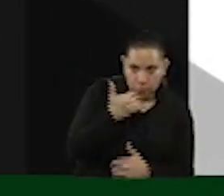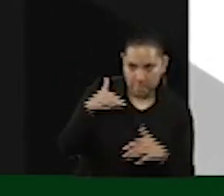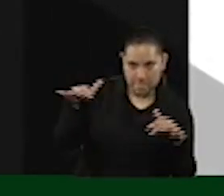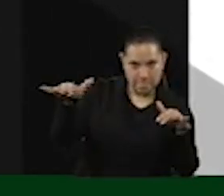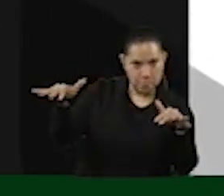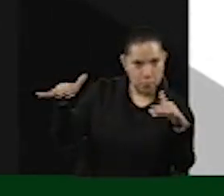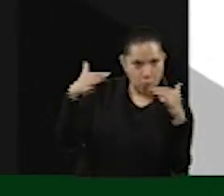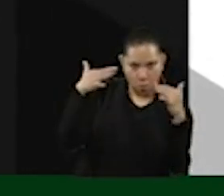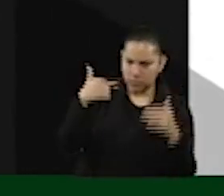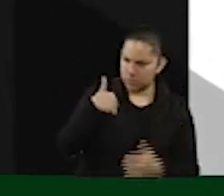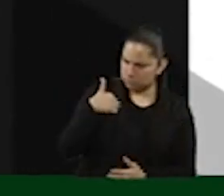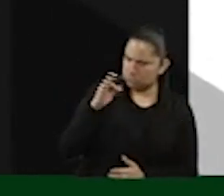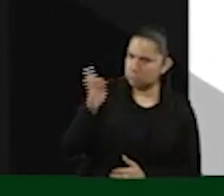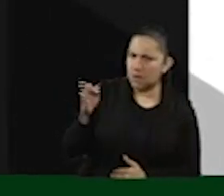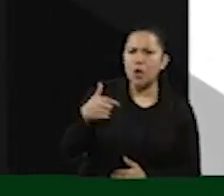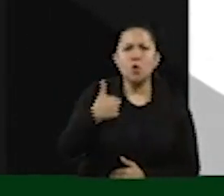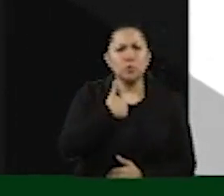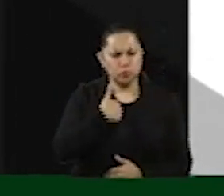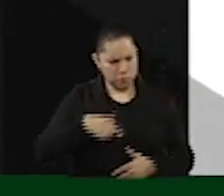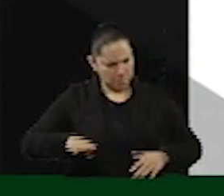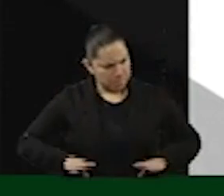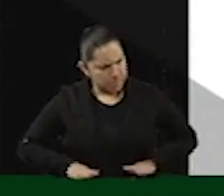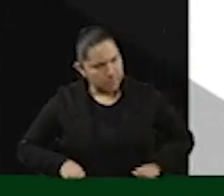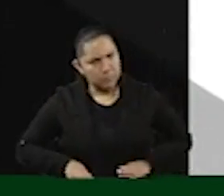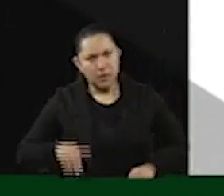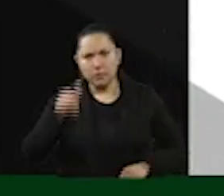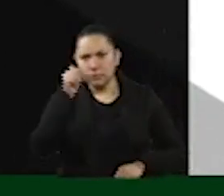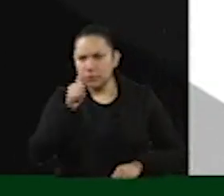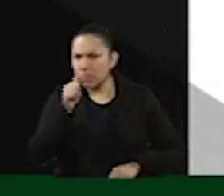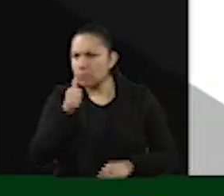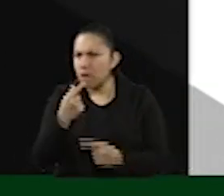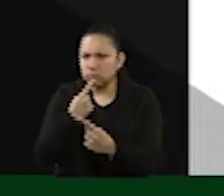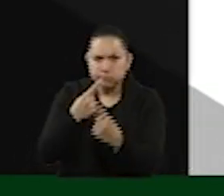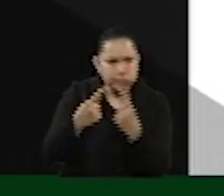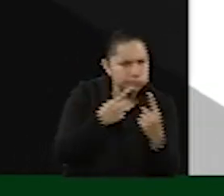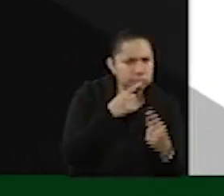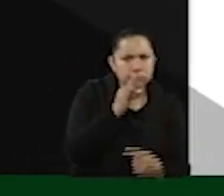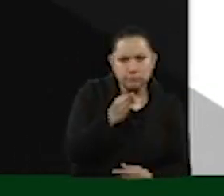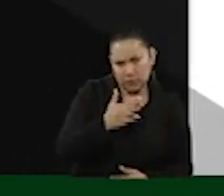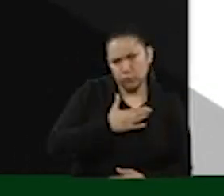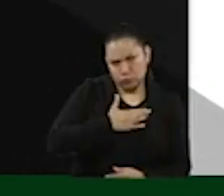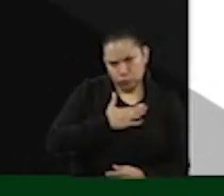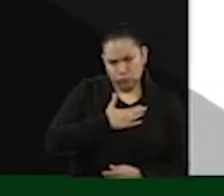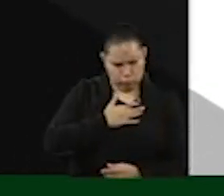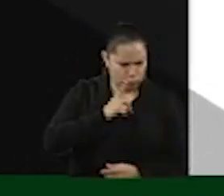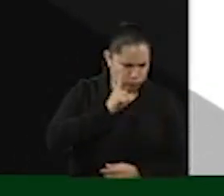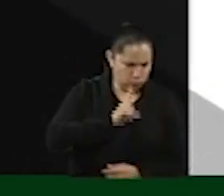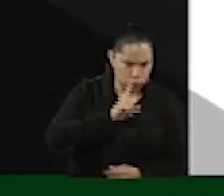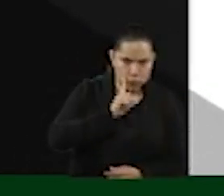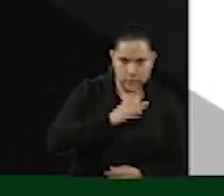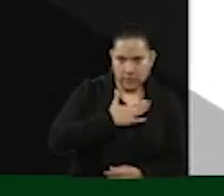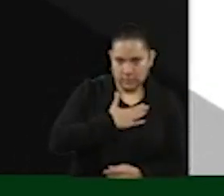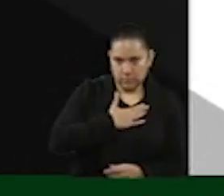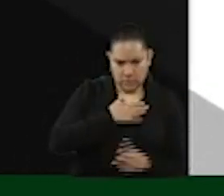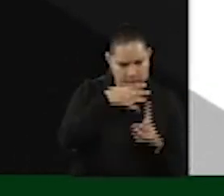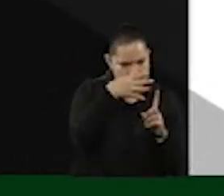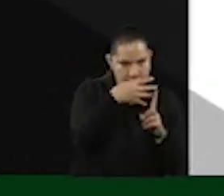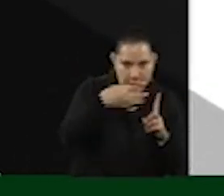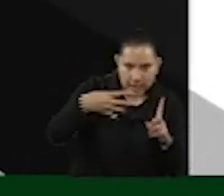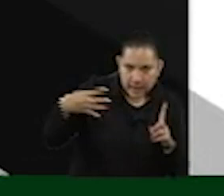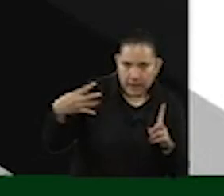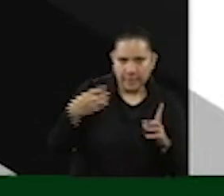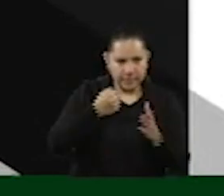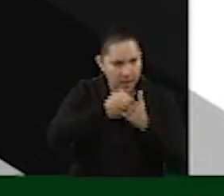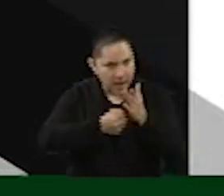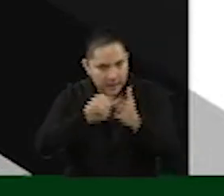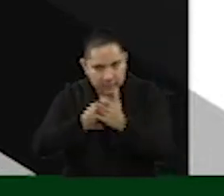Desde mi primer día como activista LGBTIQA+, incluyendo cuando tomé protesta como